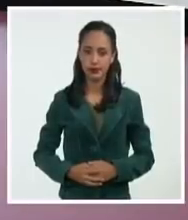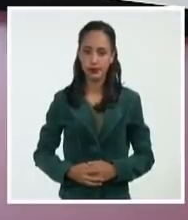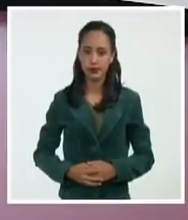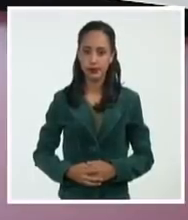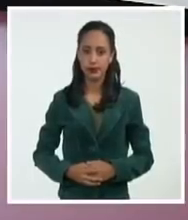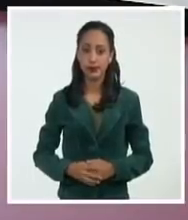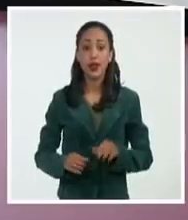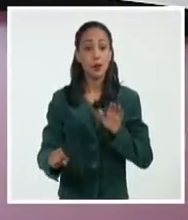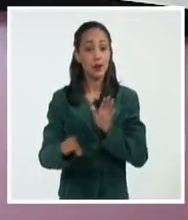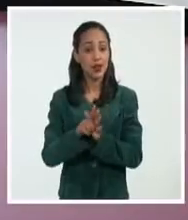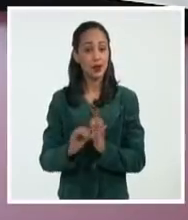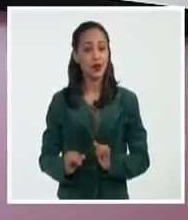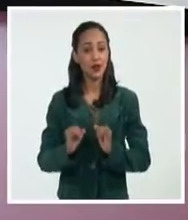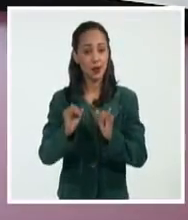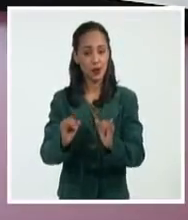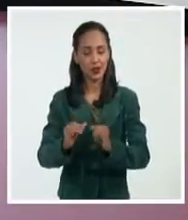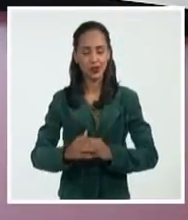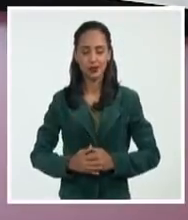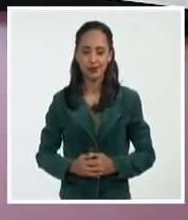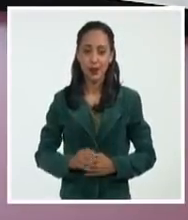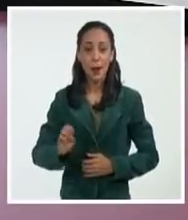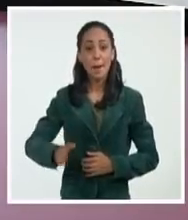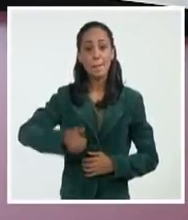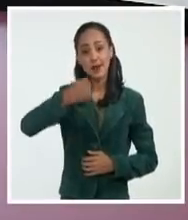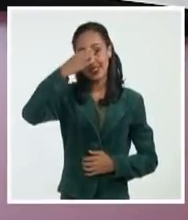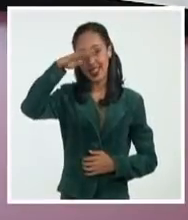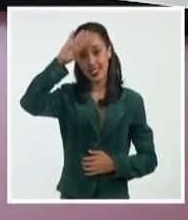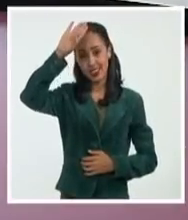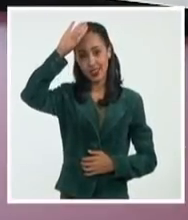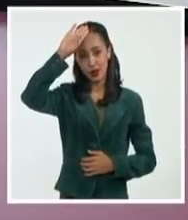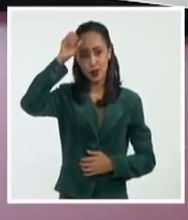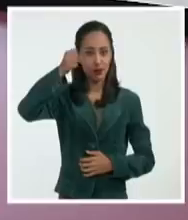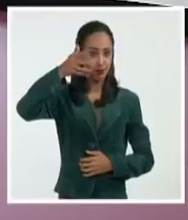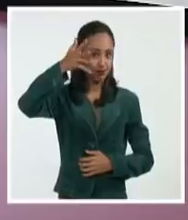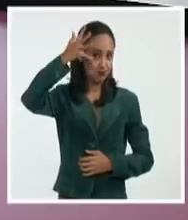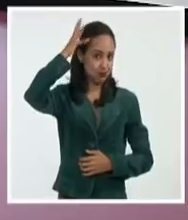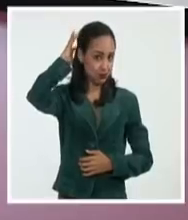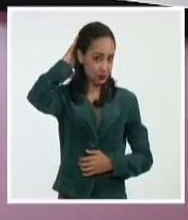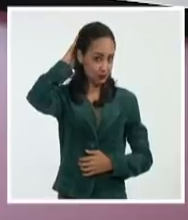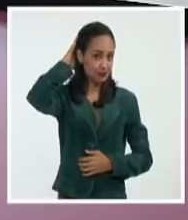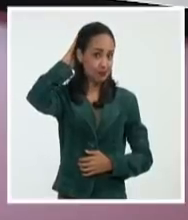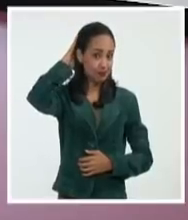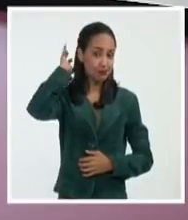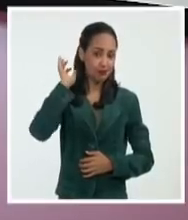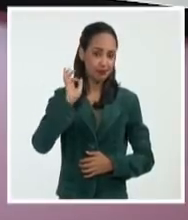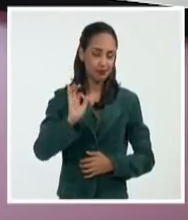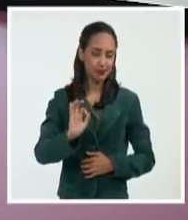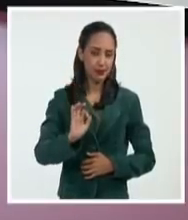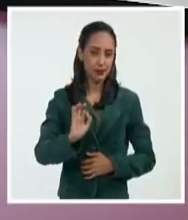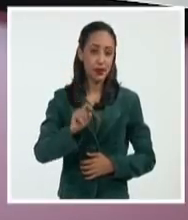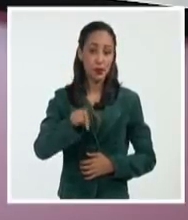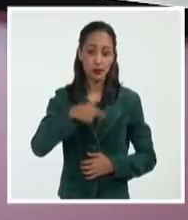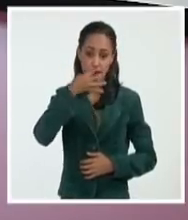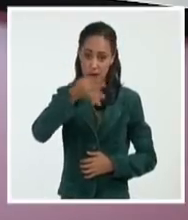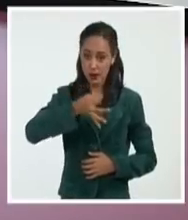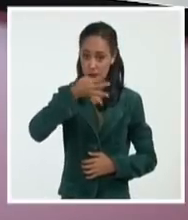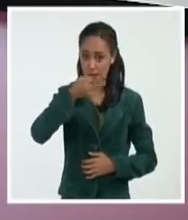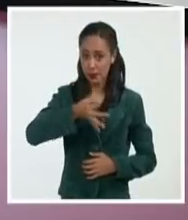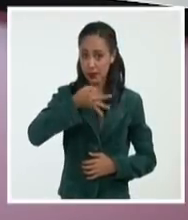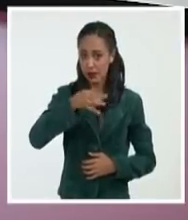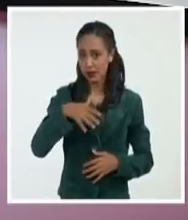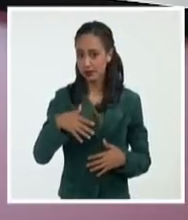Comenzamos con las informaciones. El primer secretario del Comité Central del Partido Comunista de Cuba y presidente de la República, Miguel Díaz-Canel